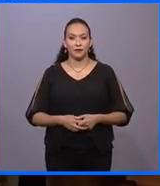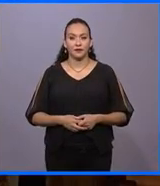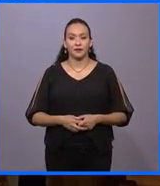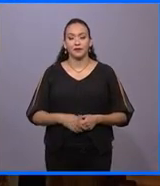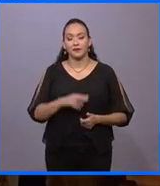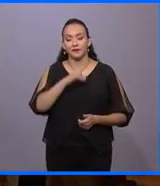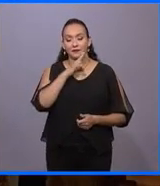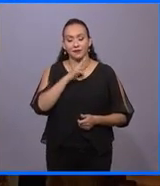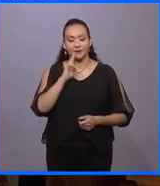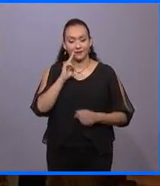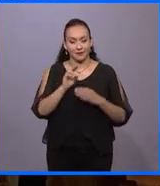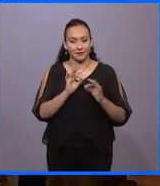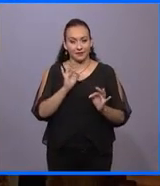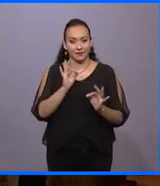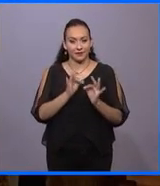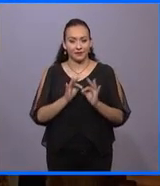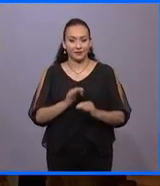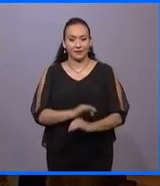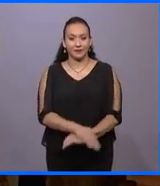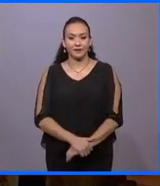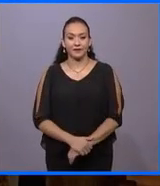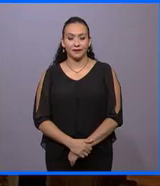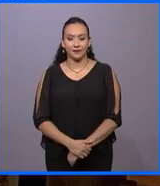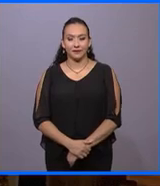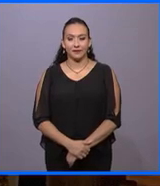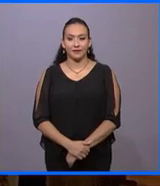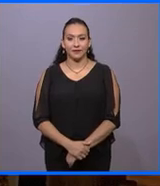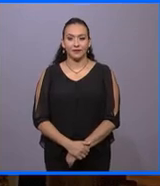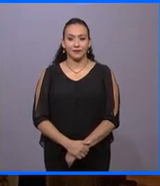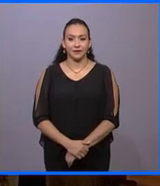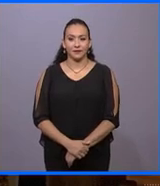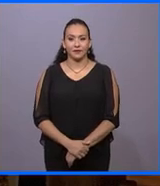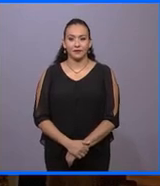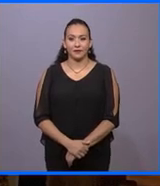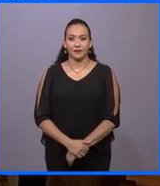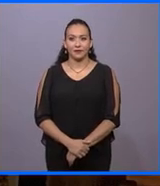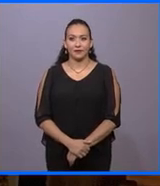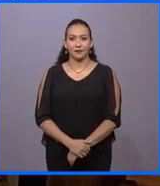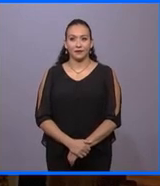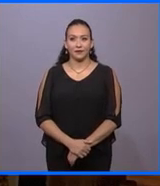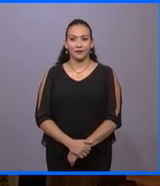Para el canal del Poder Judicial de la Federación, Laura Murillo.